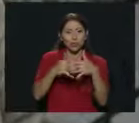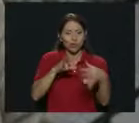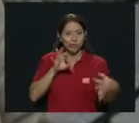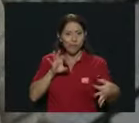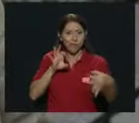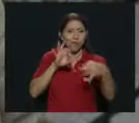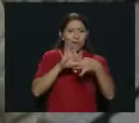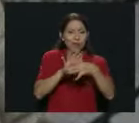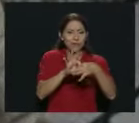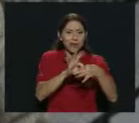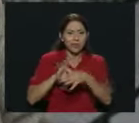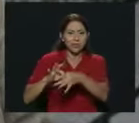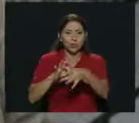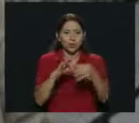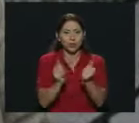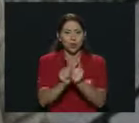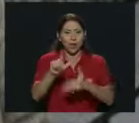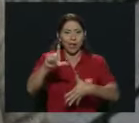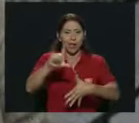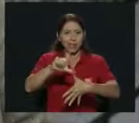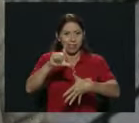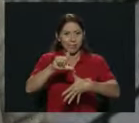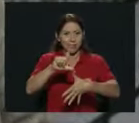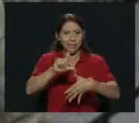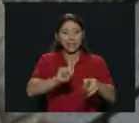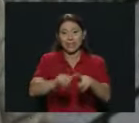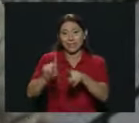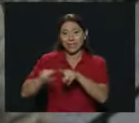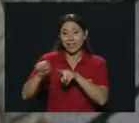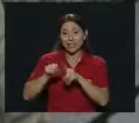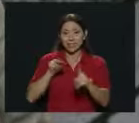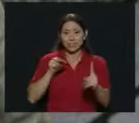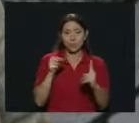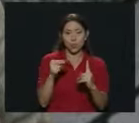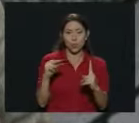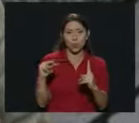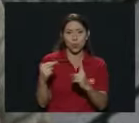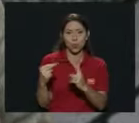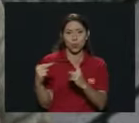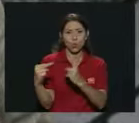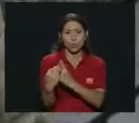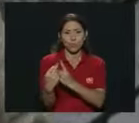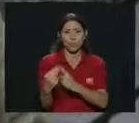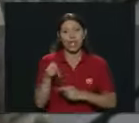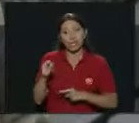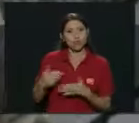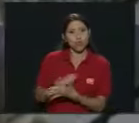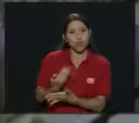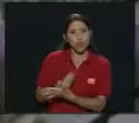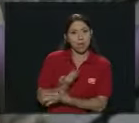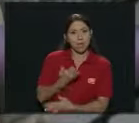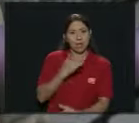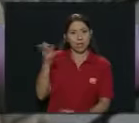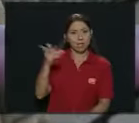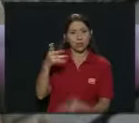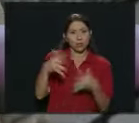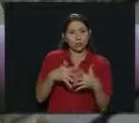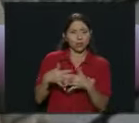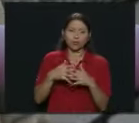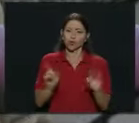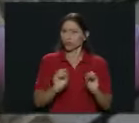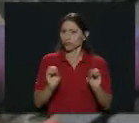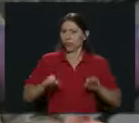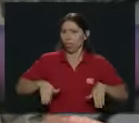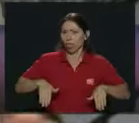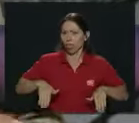relaciones con América Latina desde varios puntos de vista. Es decir, no es una discusión nueva en los Estados Unidos, sí, sino